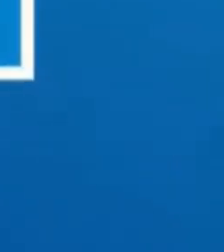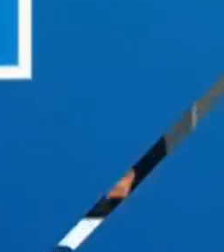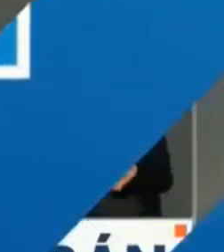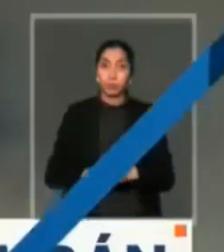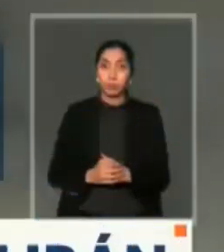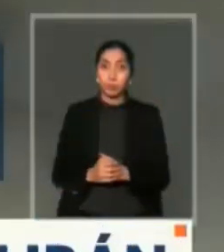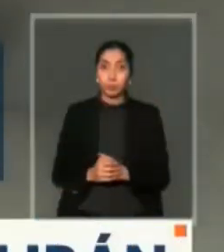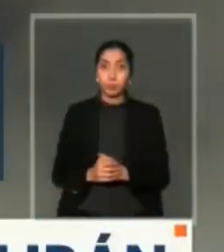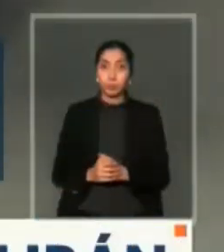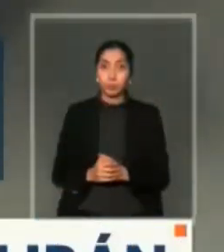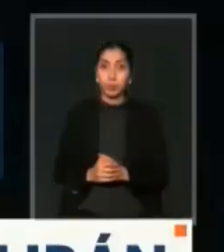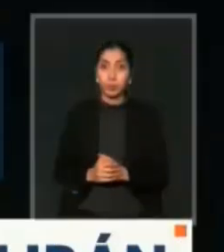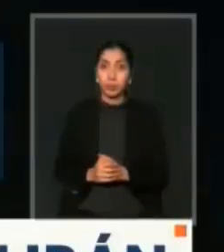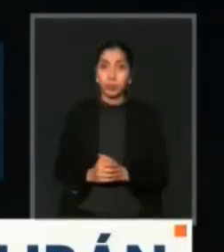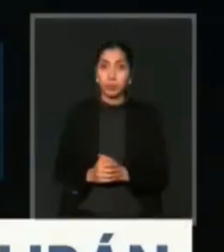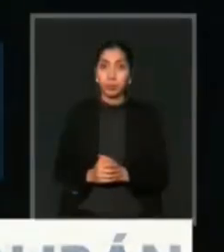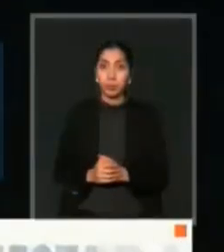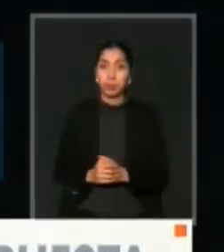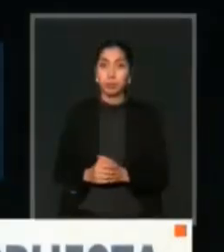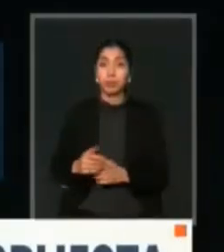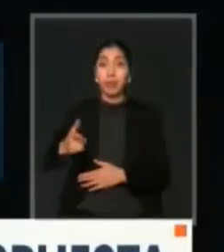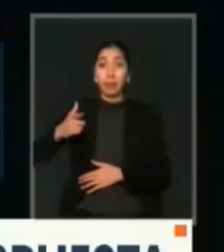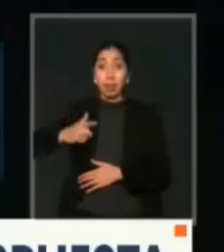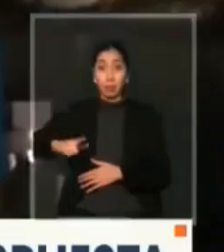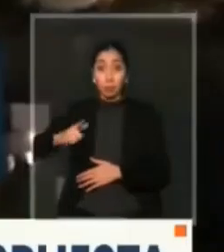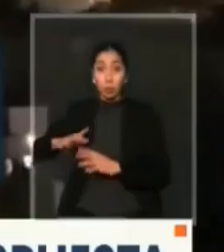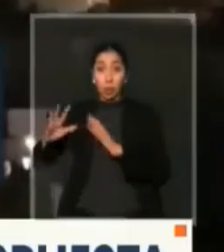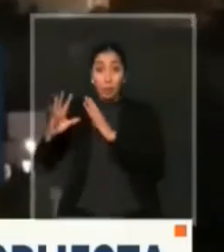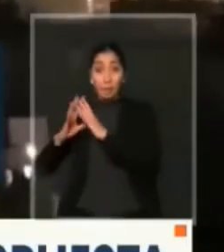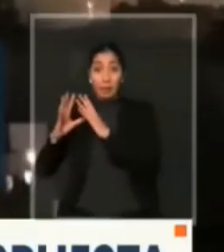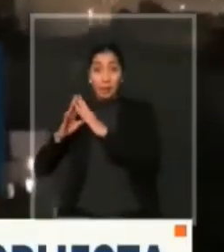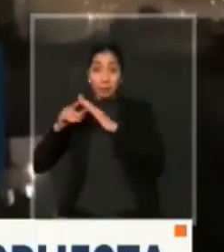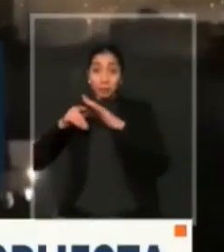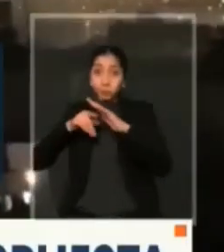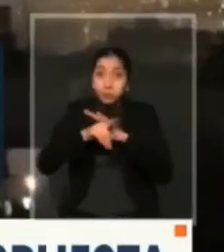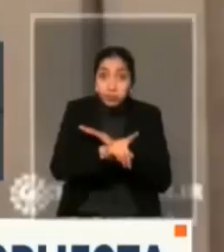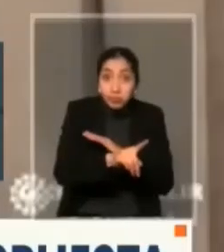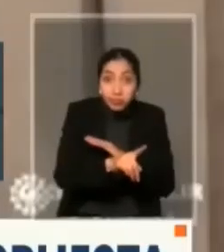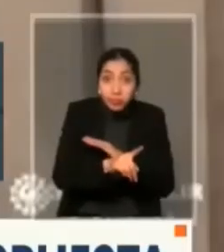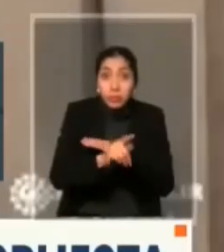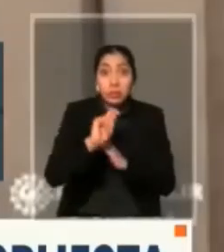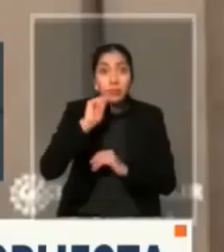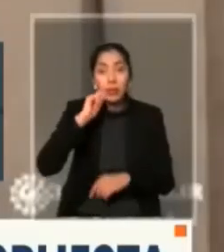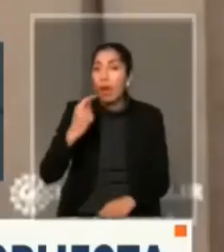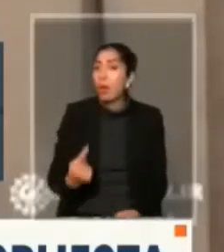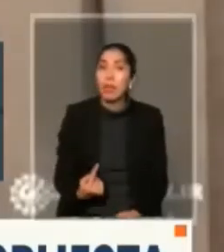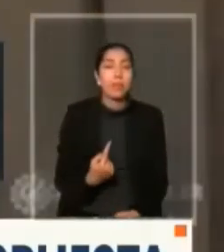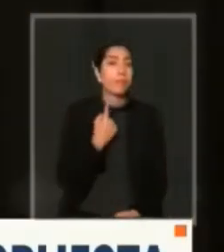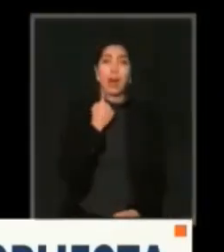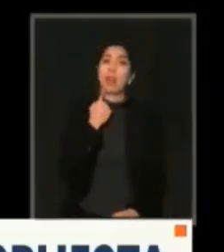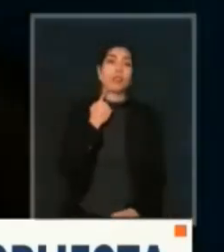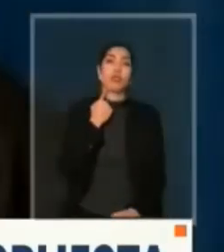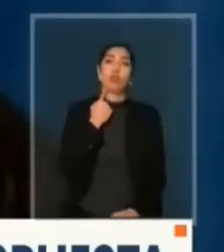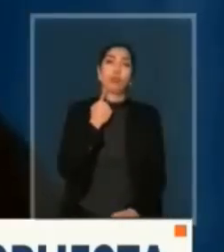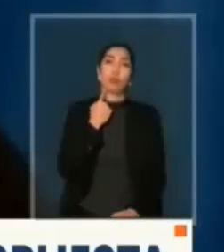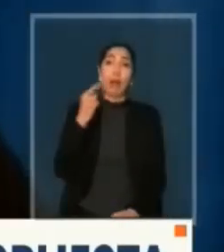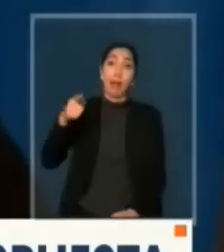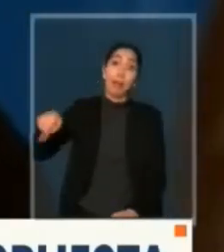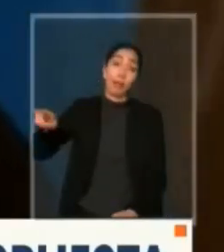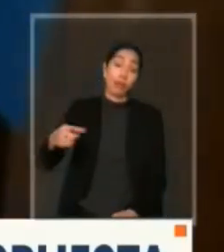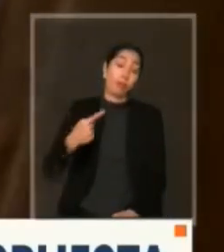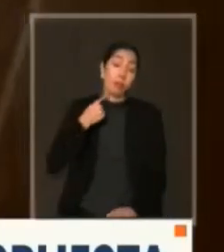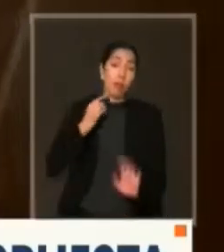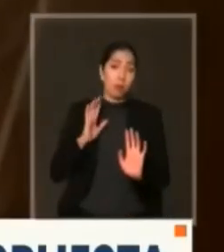proyecto político de la teocracia persa en el creciente fértil es de larga data y bajo